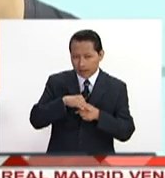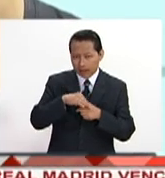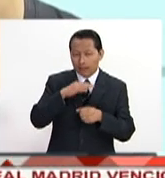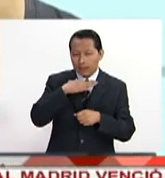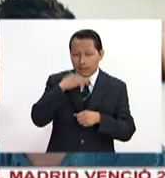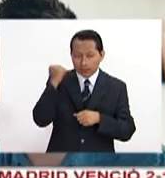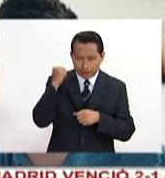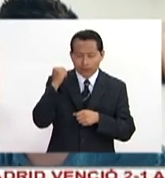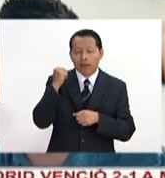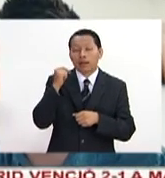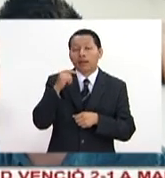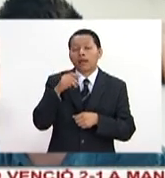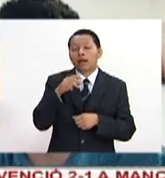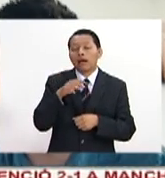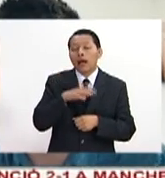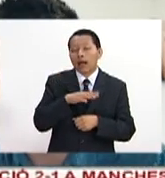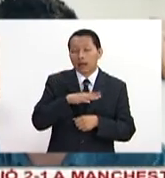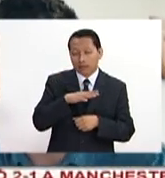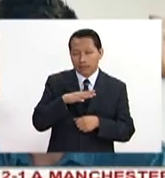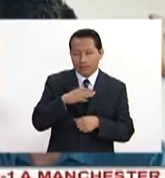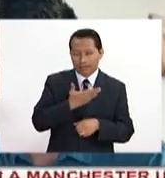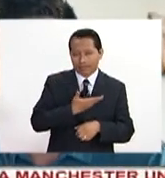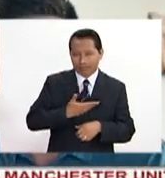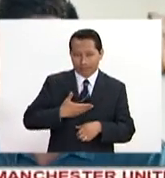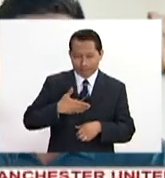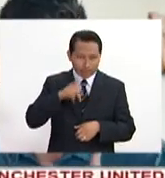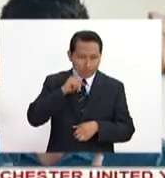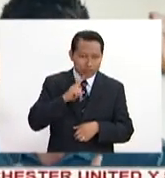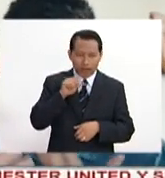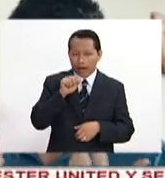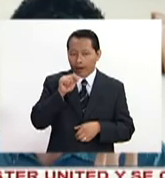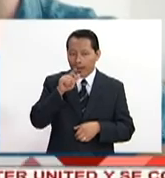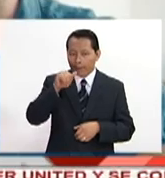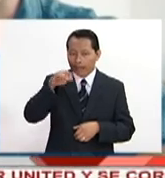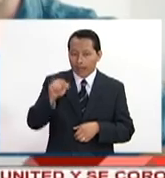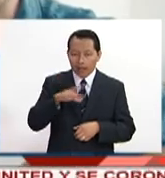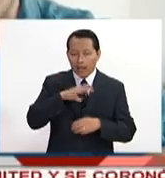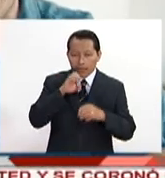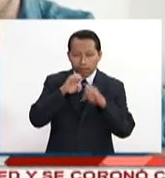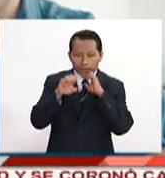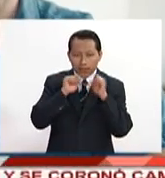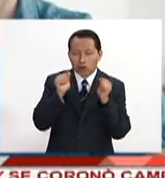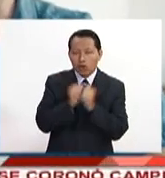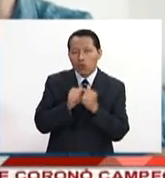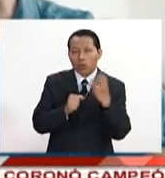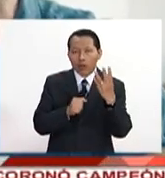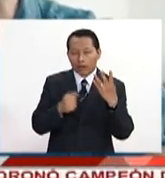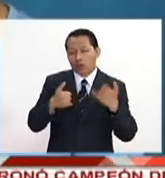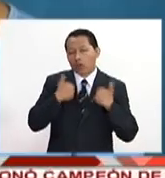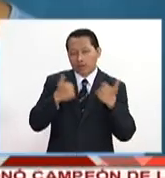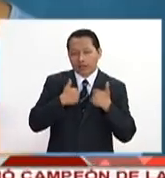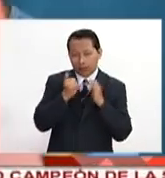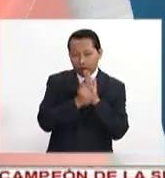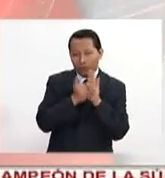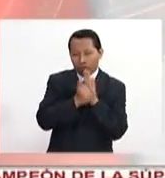en Alemania, la canciller Angela Merkel se someterá en directo a una entrevista con 4 jóvenes